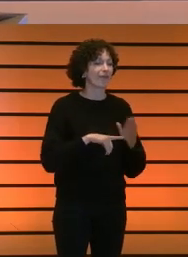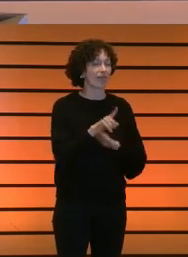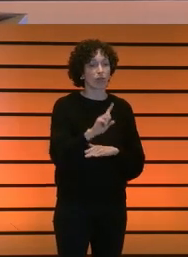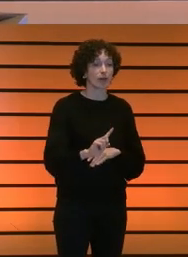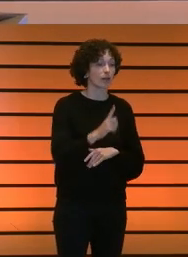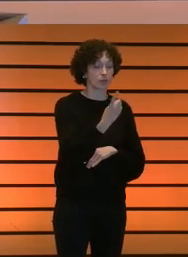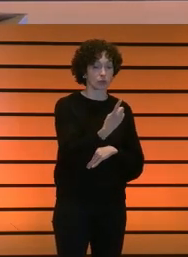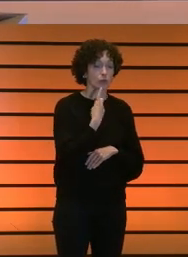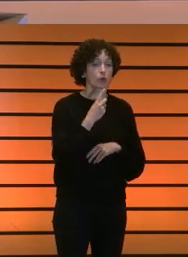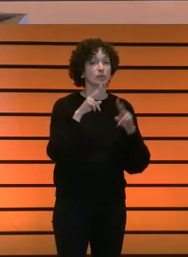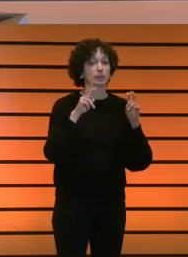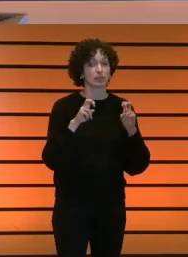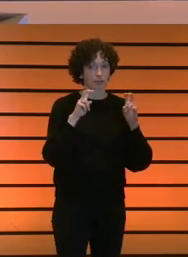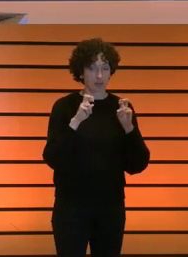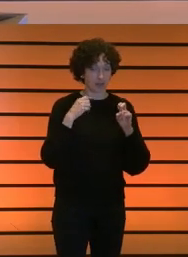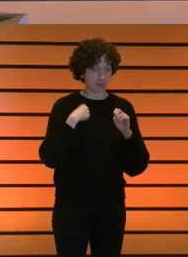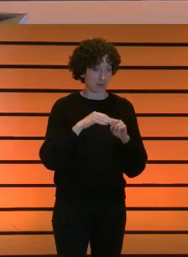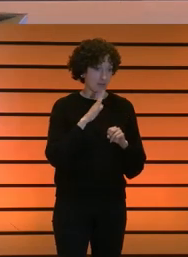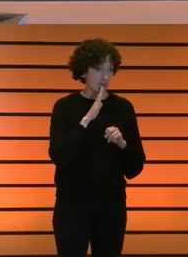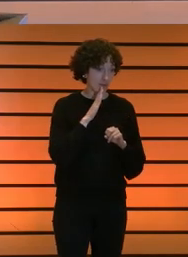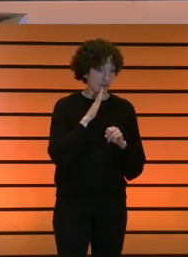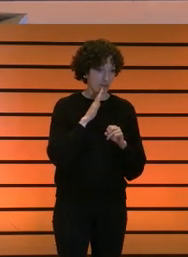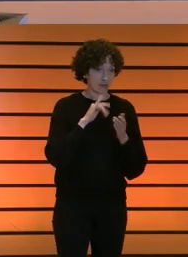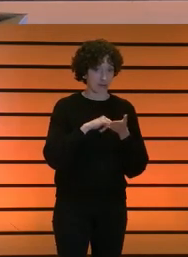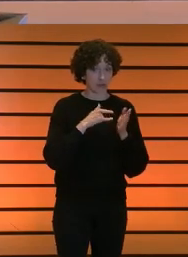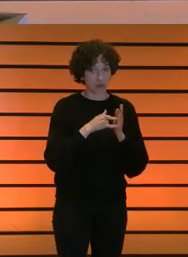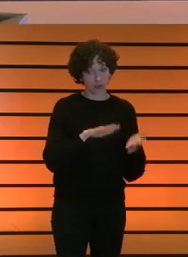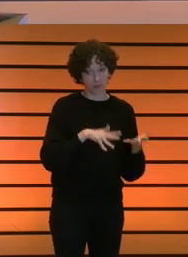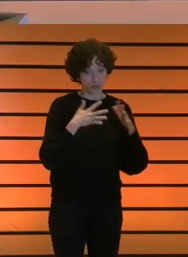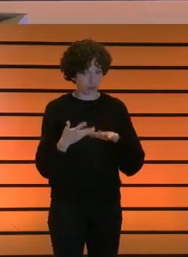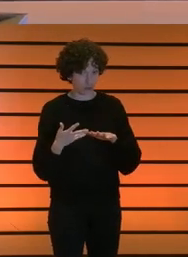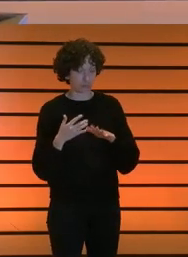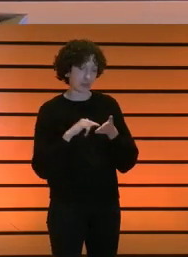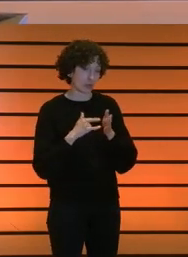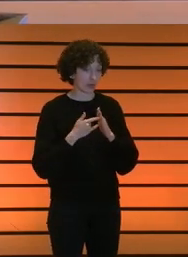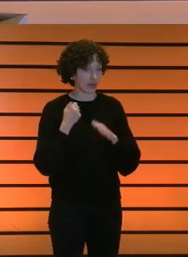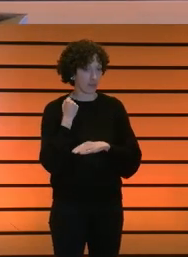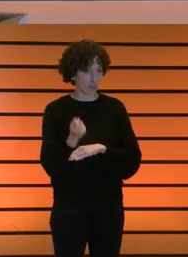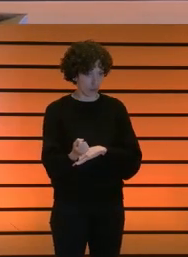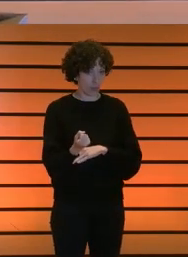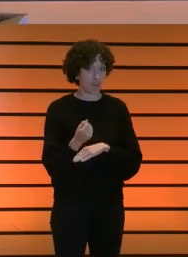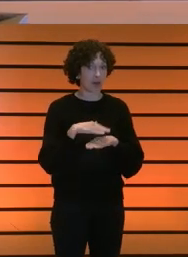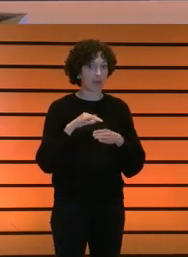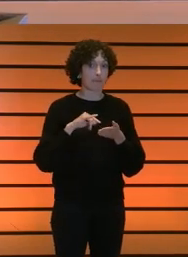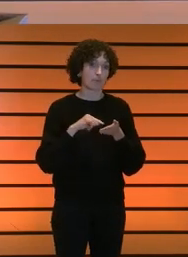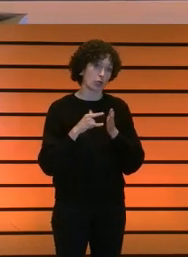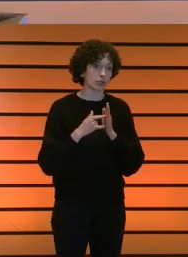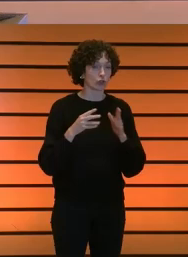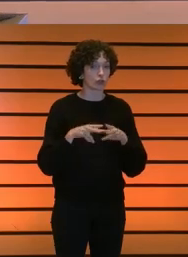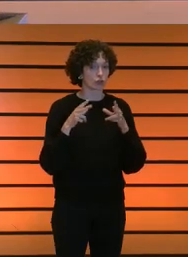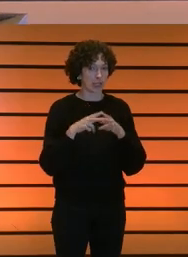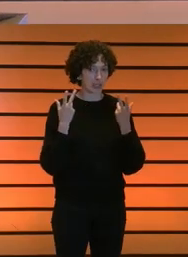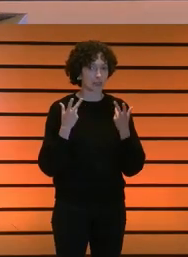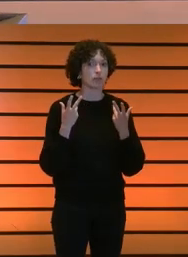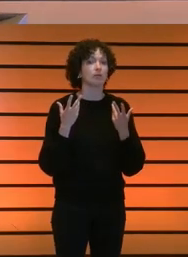en implantación de este tipo de tecnología de apoyos para para los proyectos sociales Así